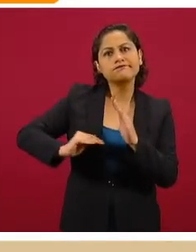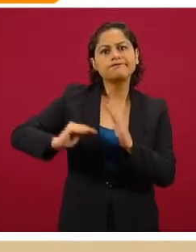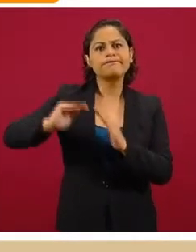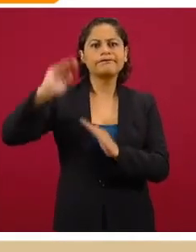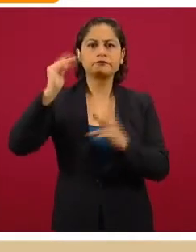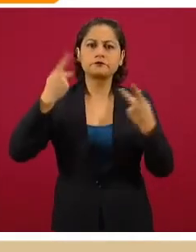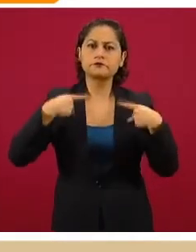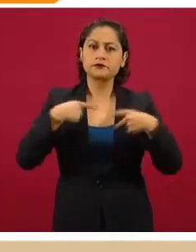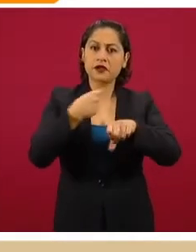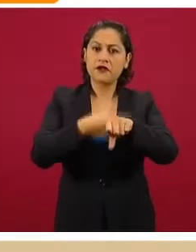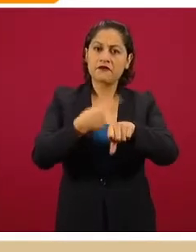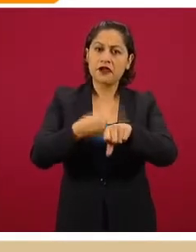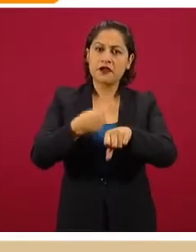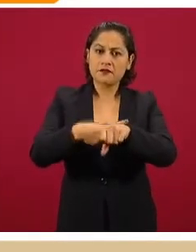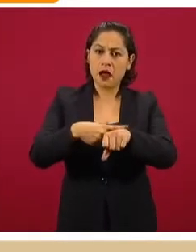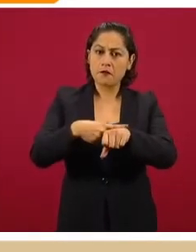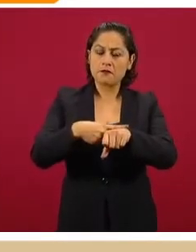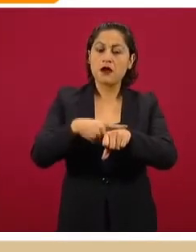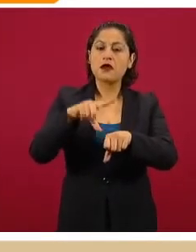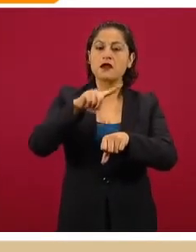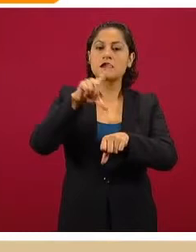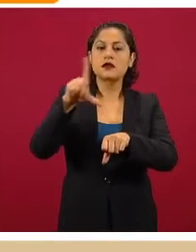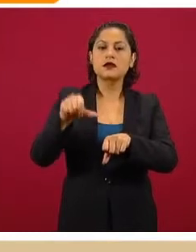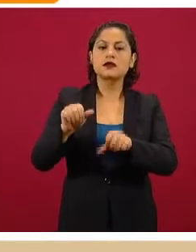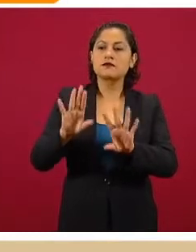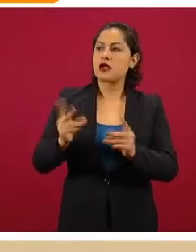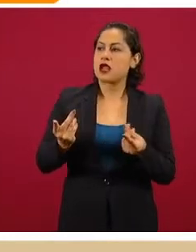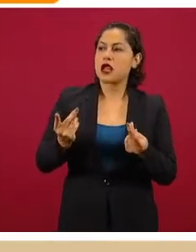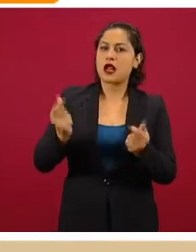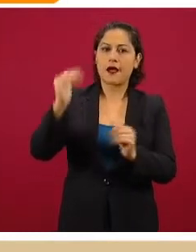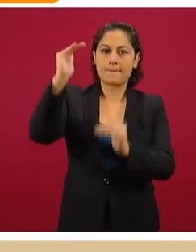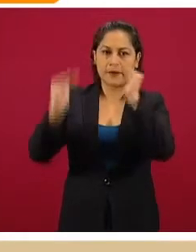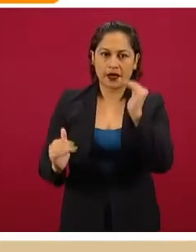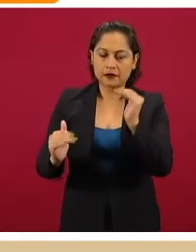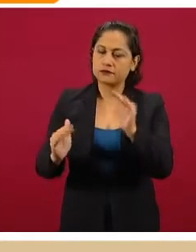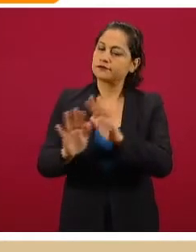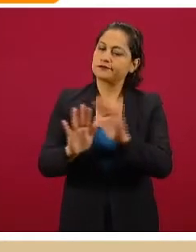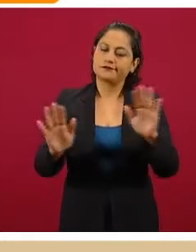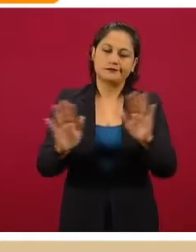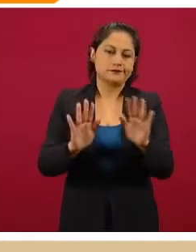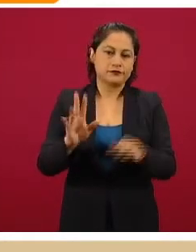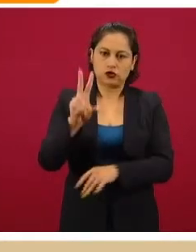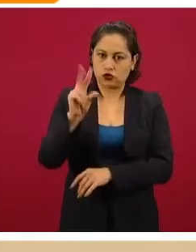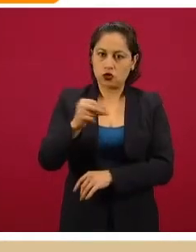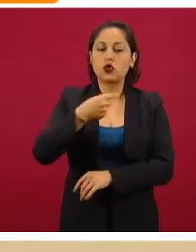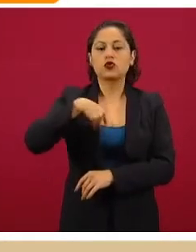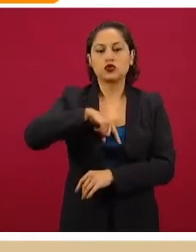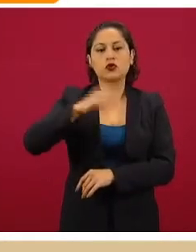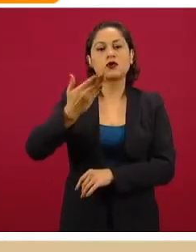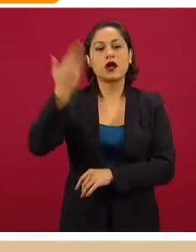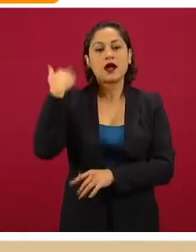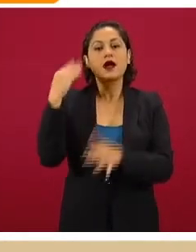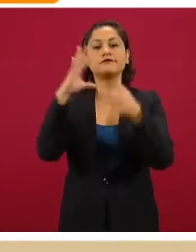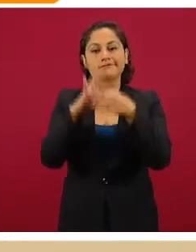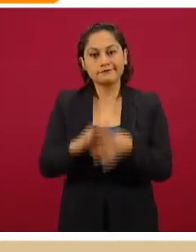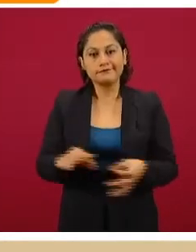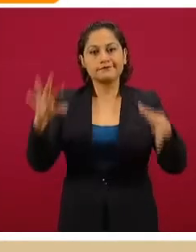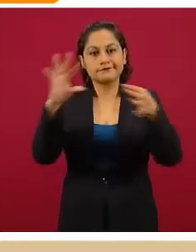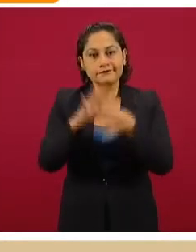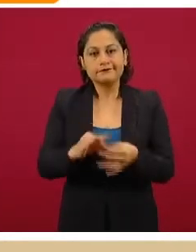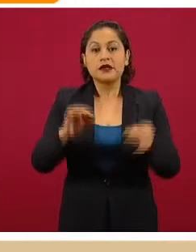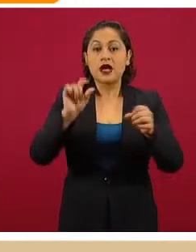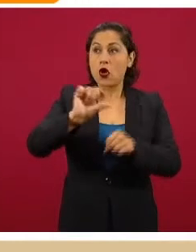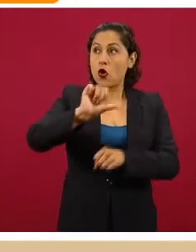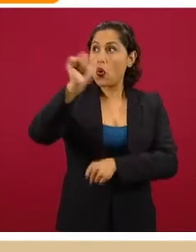casos y después solamente baje. Lo hemos demostrado una y otra vez al presentar las curvas epidémicas de múltiples